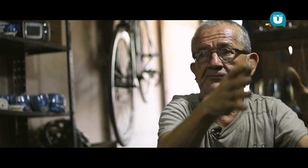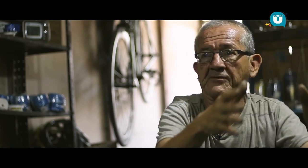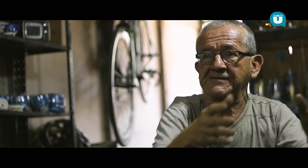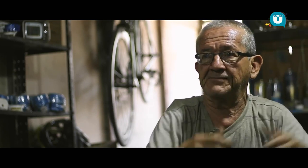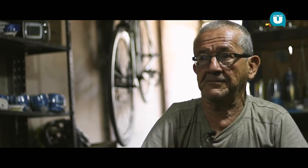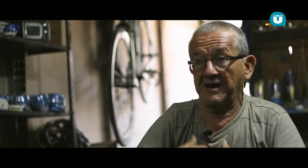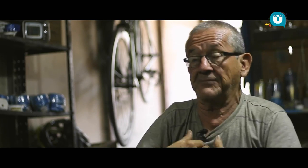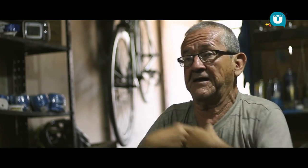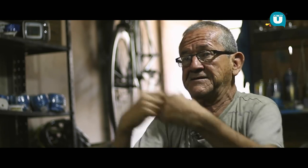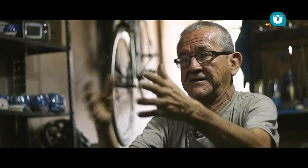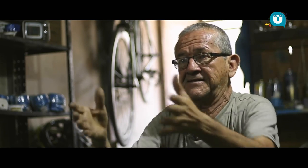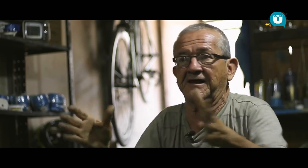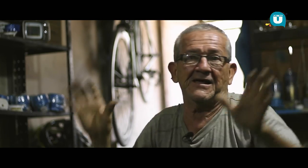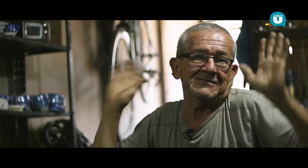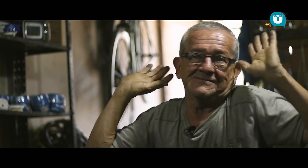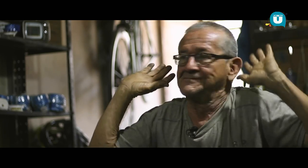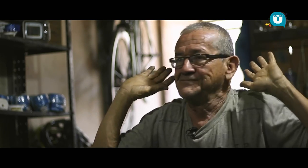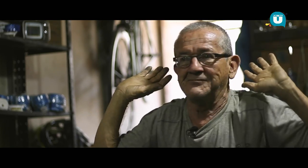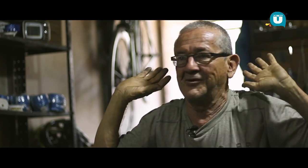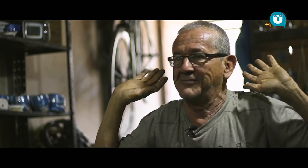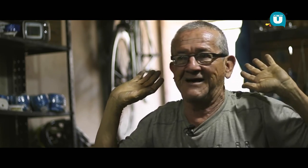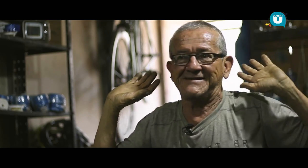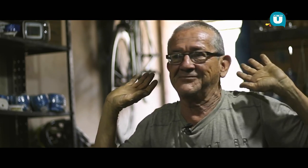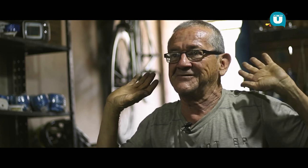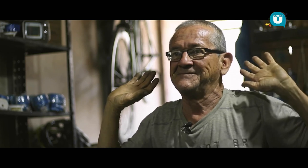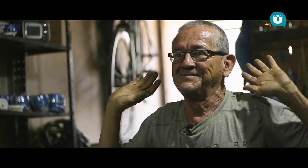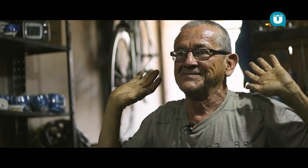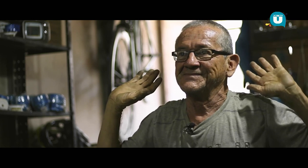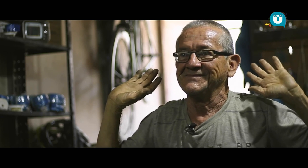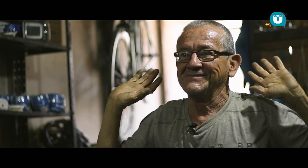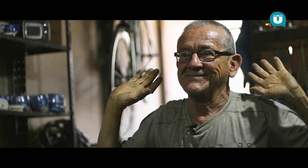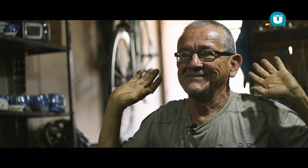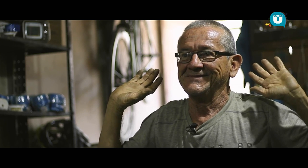quieren otro deporte, pero para mí la bicicleta y la radio, lo máximo.